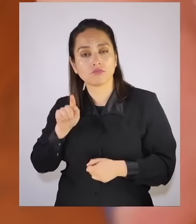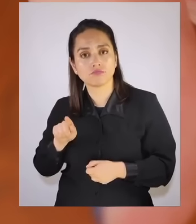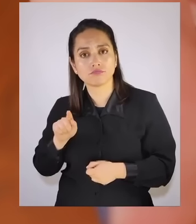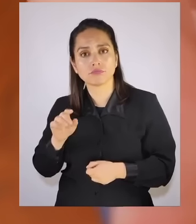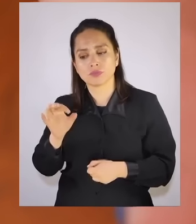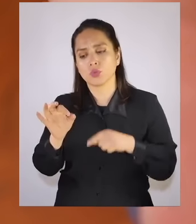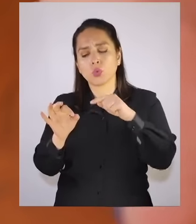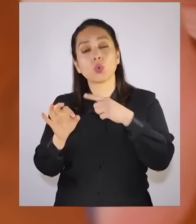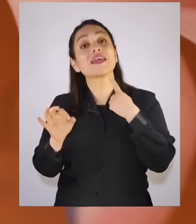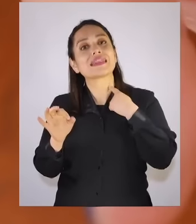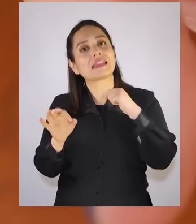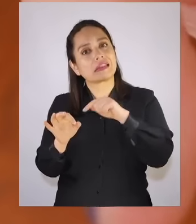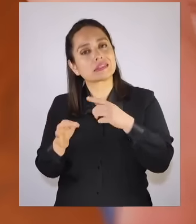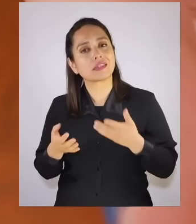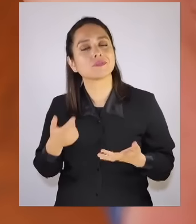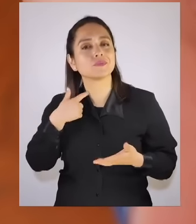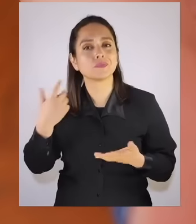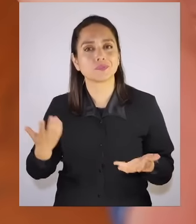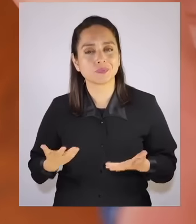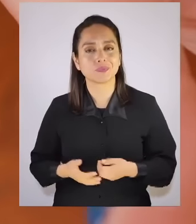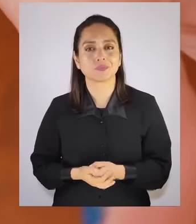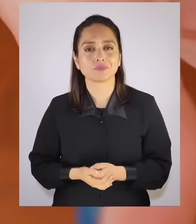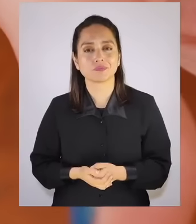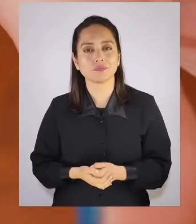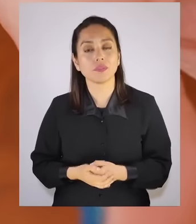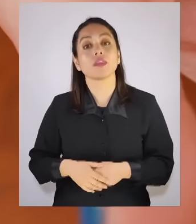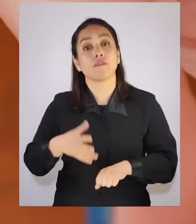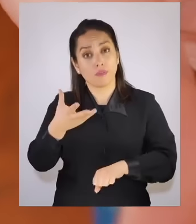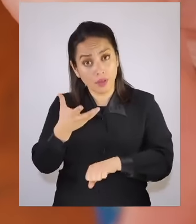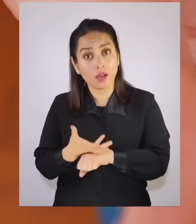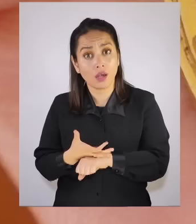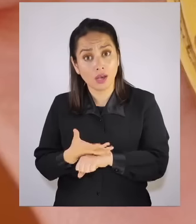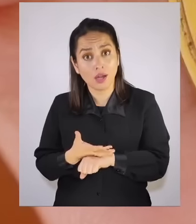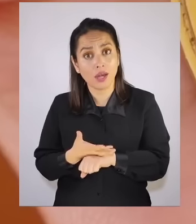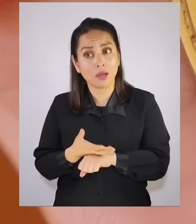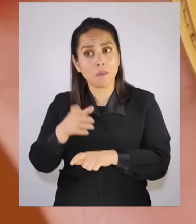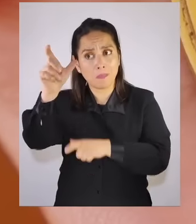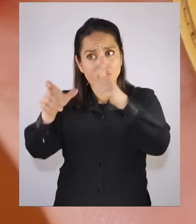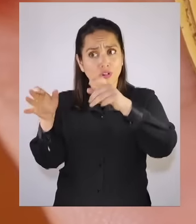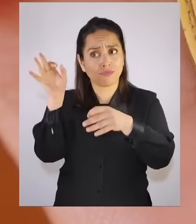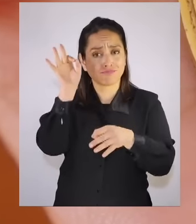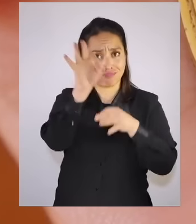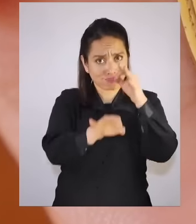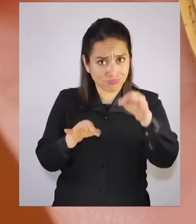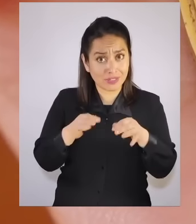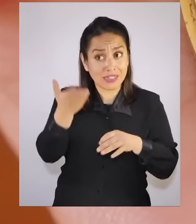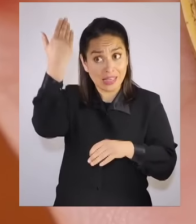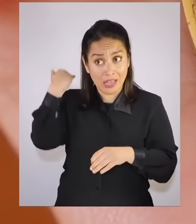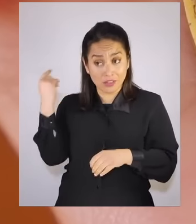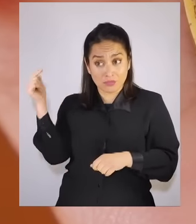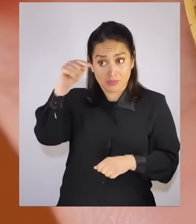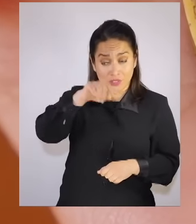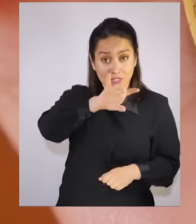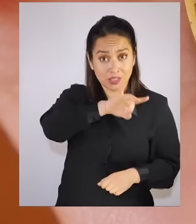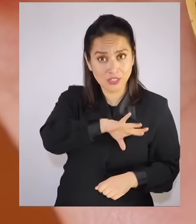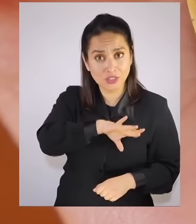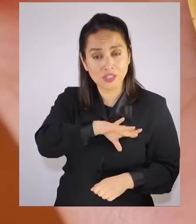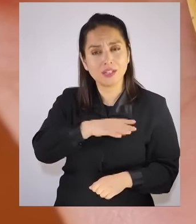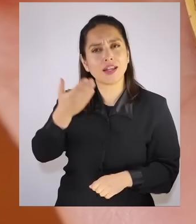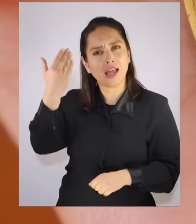Y lo interesante de eso es que hay algunos relatos que hablan de que antes de venir a Chile, Juan Mowat tuvo una